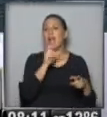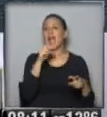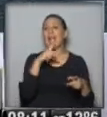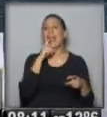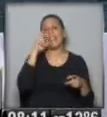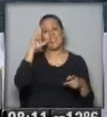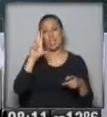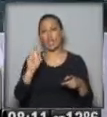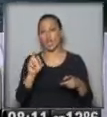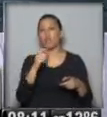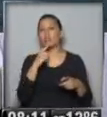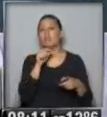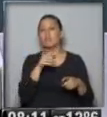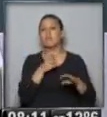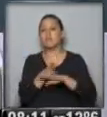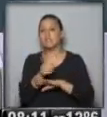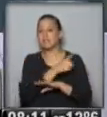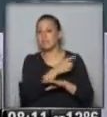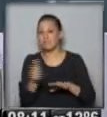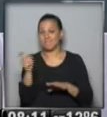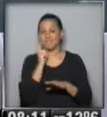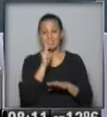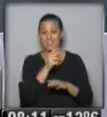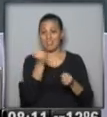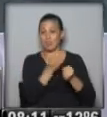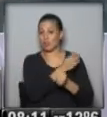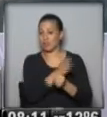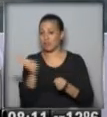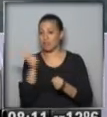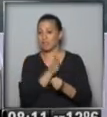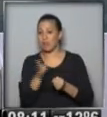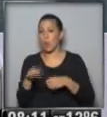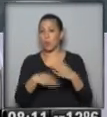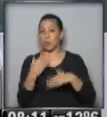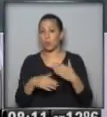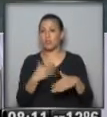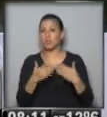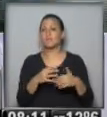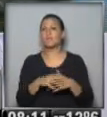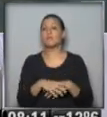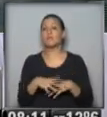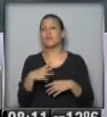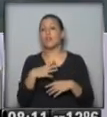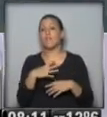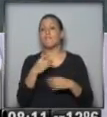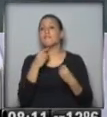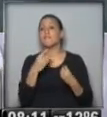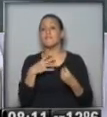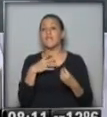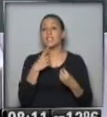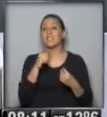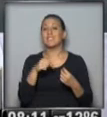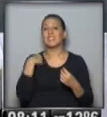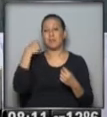independiente está siguen llegando los jugadores como podemos observar es muy poco clima todavía la realidad marca es que uno también